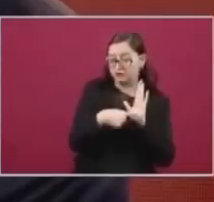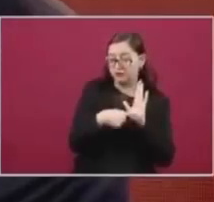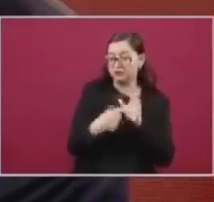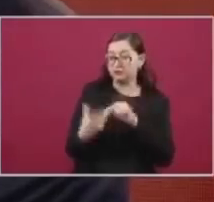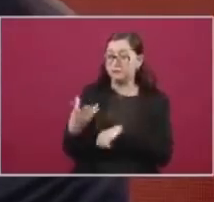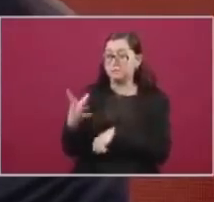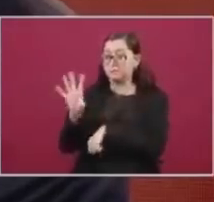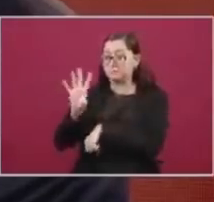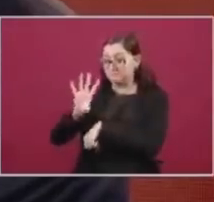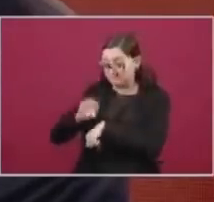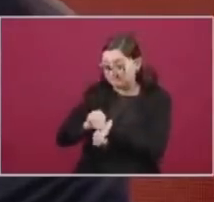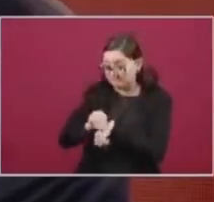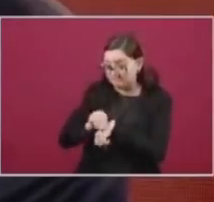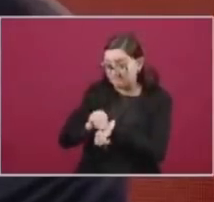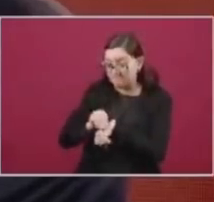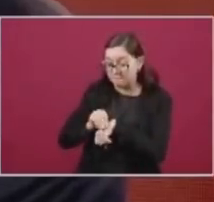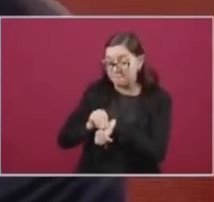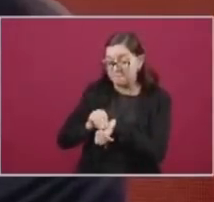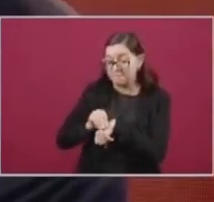como lo